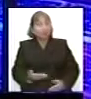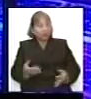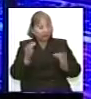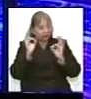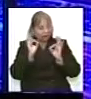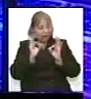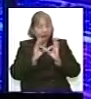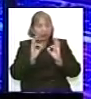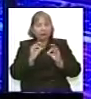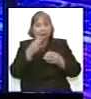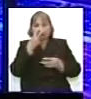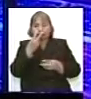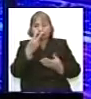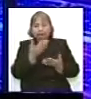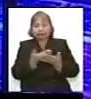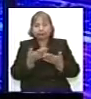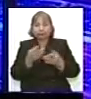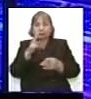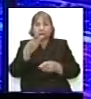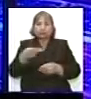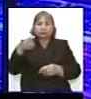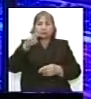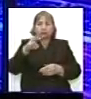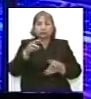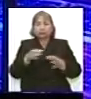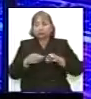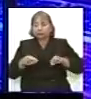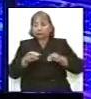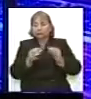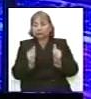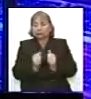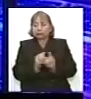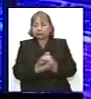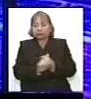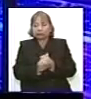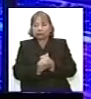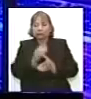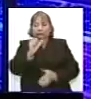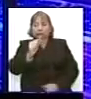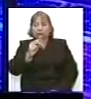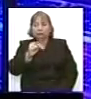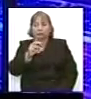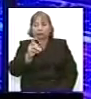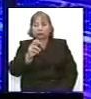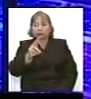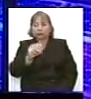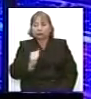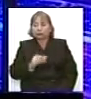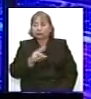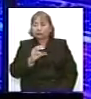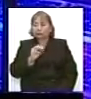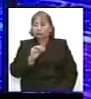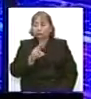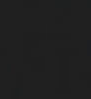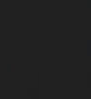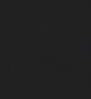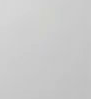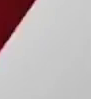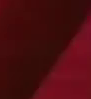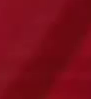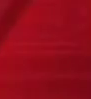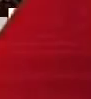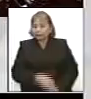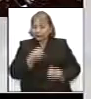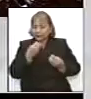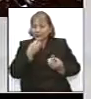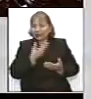Efectivamente, información en vivo, galería, segundo piso, hemiciclo principal, con nuestra compañera Sandra Romero. Sandra, buenas tardes. ¿Cómo